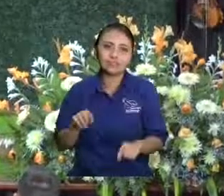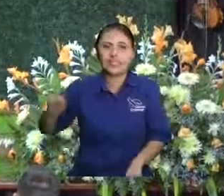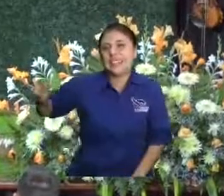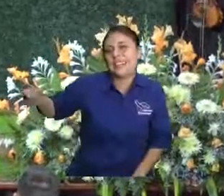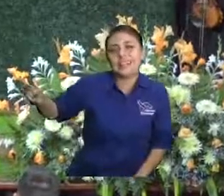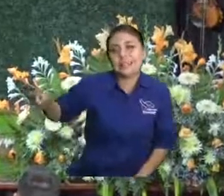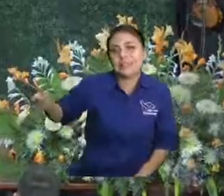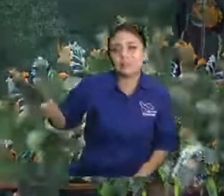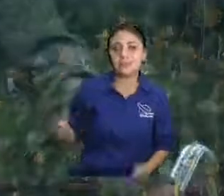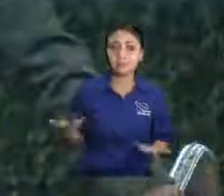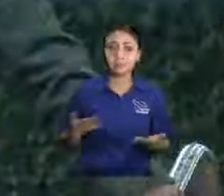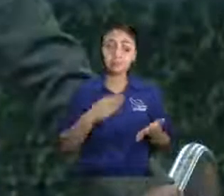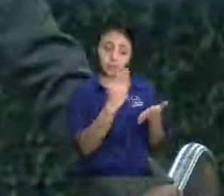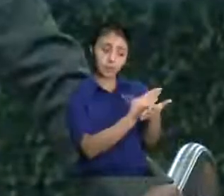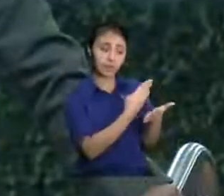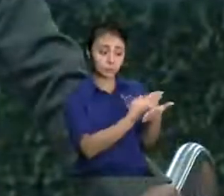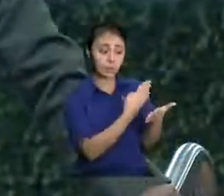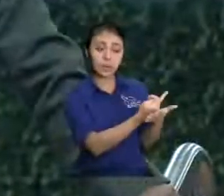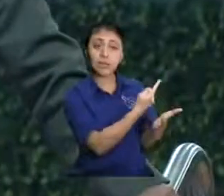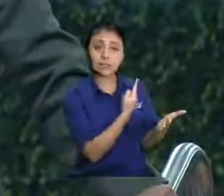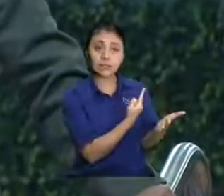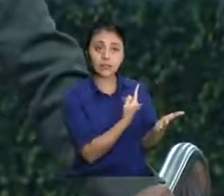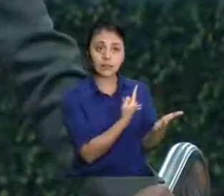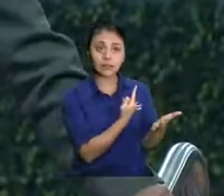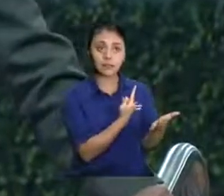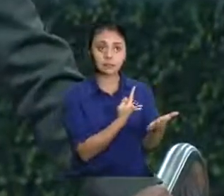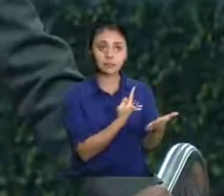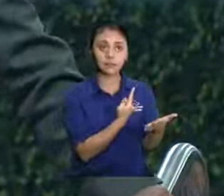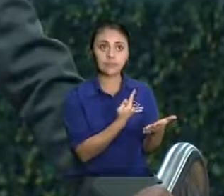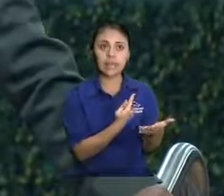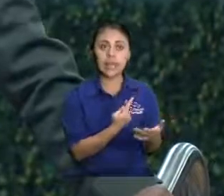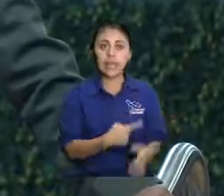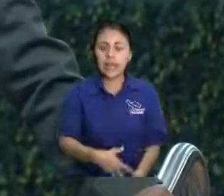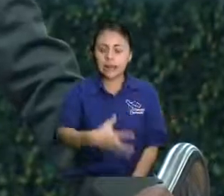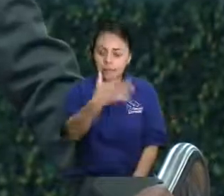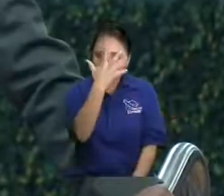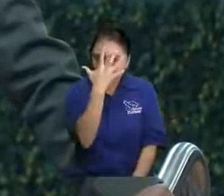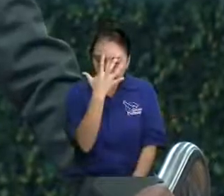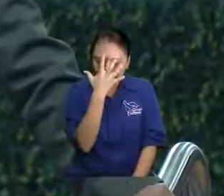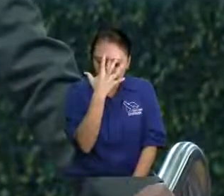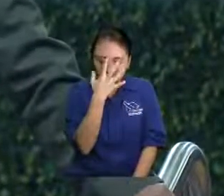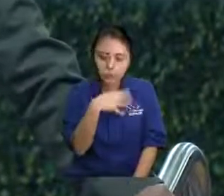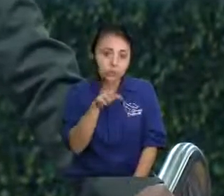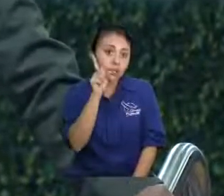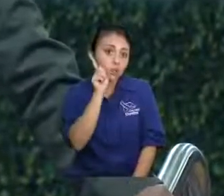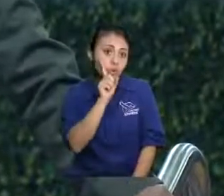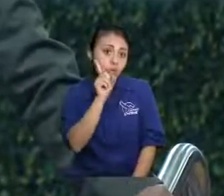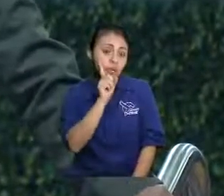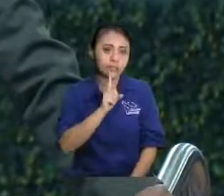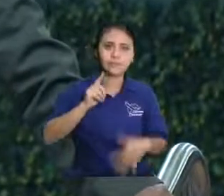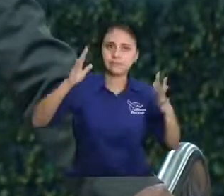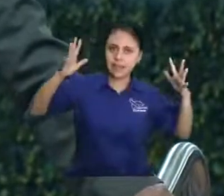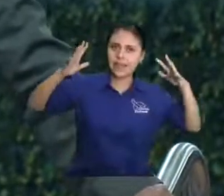Entonces, dice la Biblia, en este capítulo, dice, el pecado de los jóvenes era muy